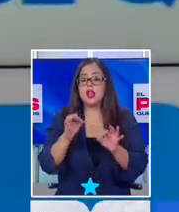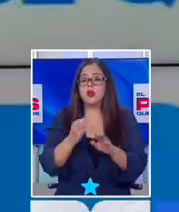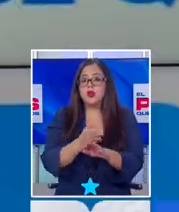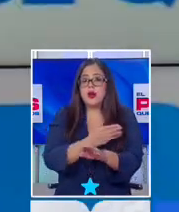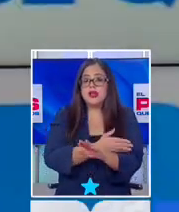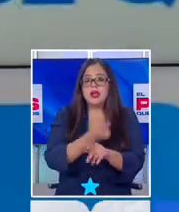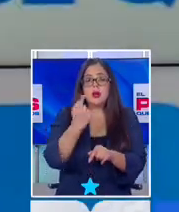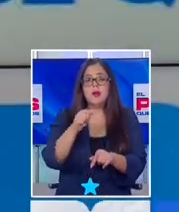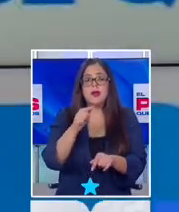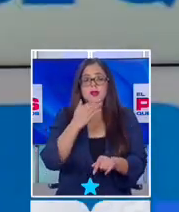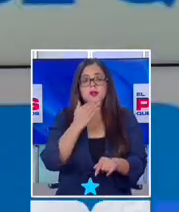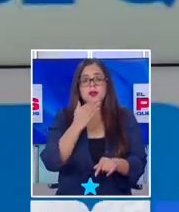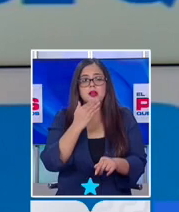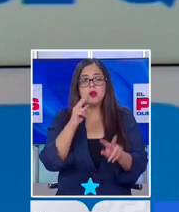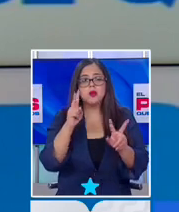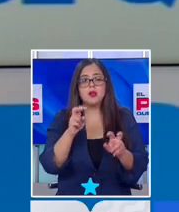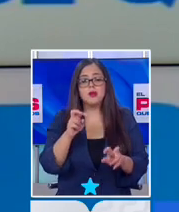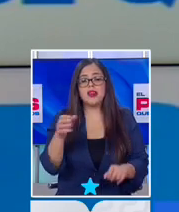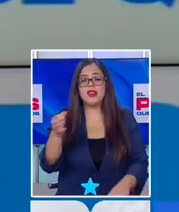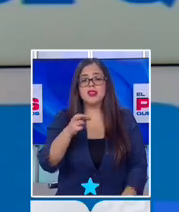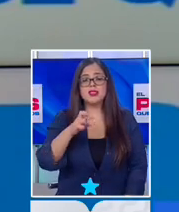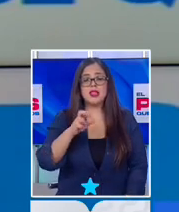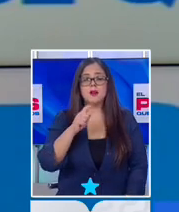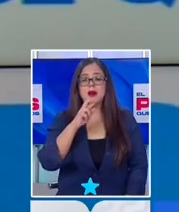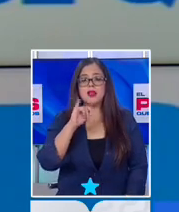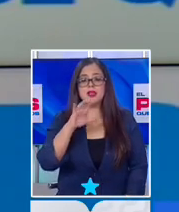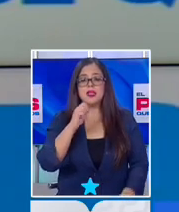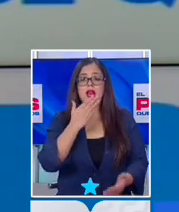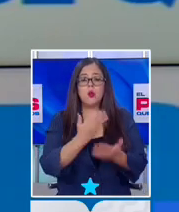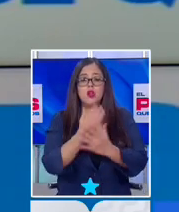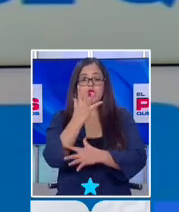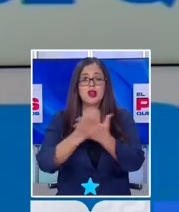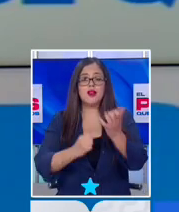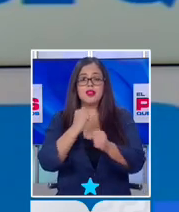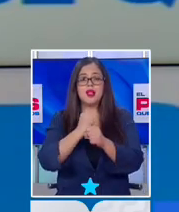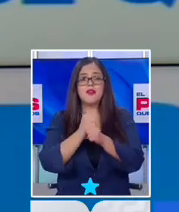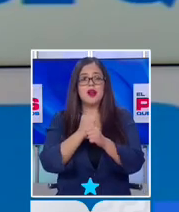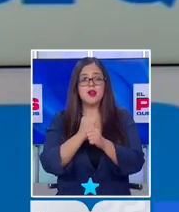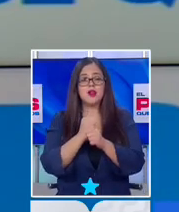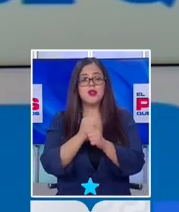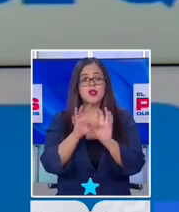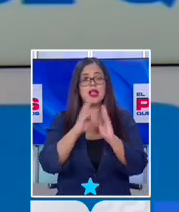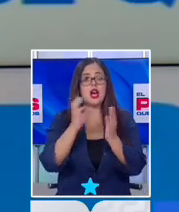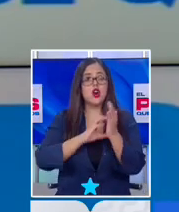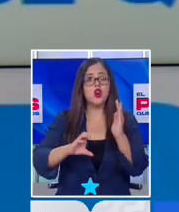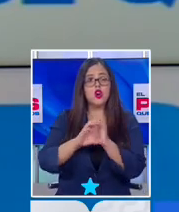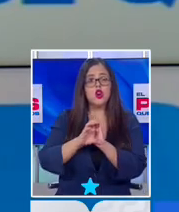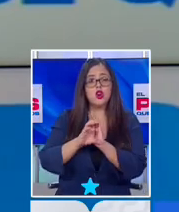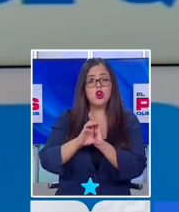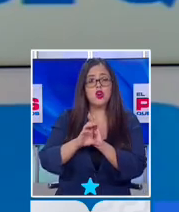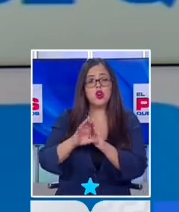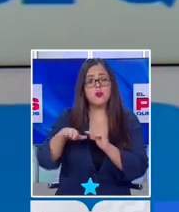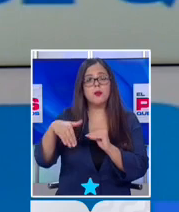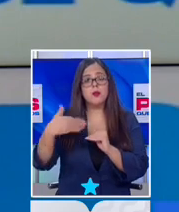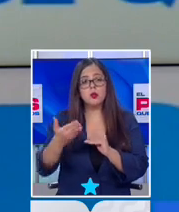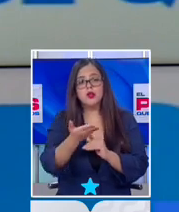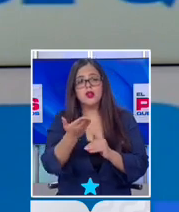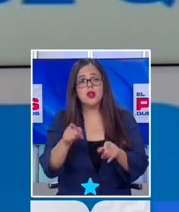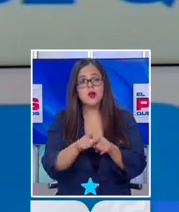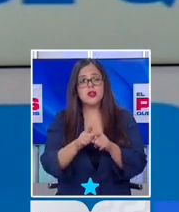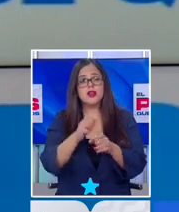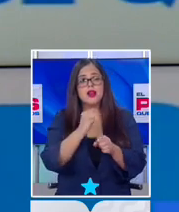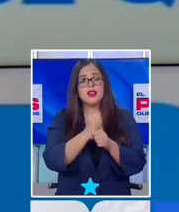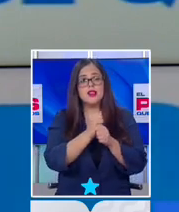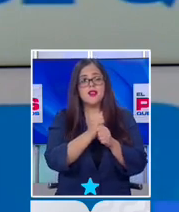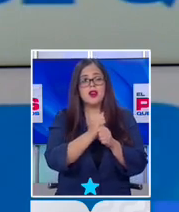que también ayudaría hay un punto con lo que ese patricia cuando termine el trabajo de la convención ustedes como convencionales que ya la hemos tenido con pega hasta